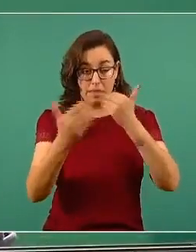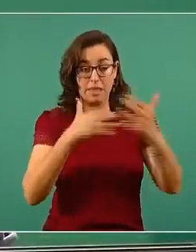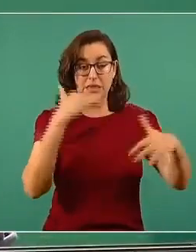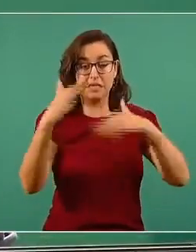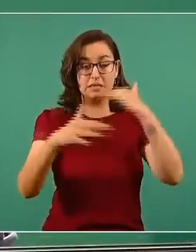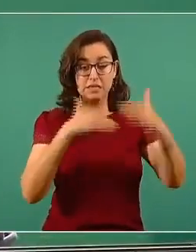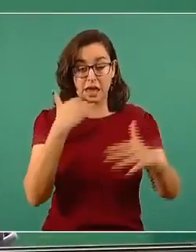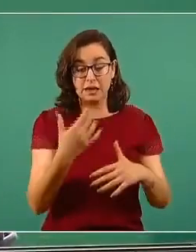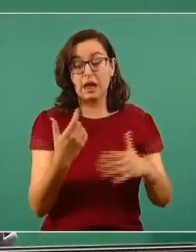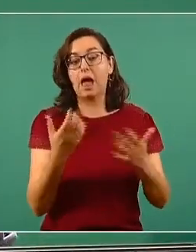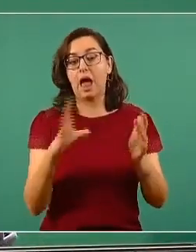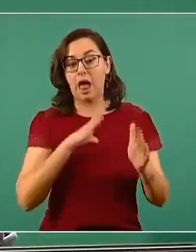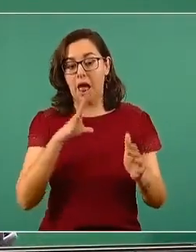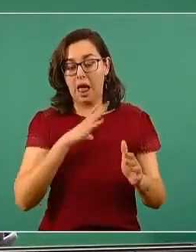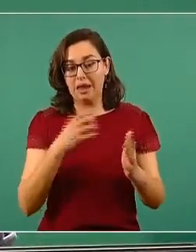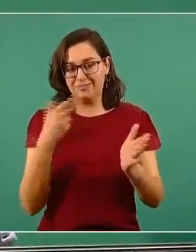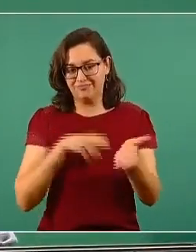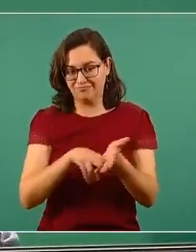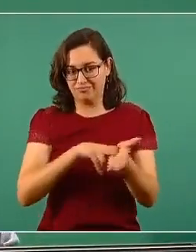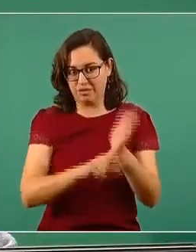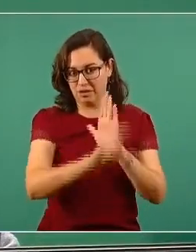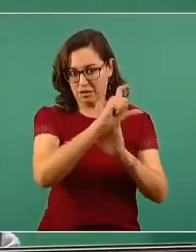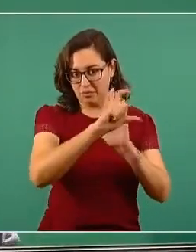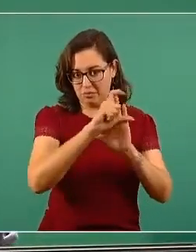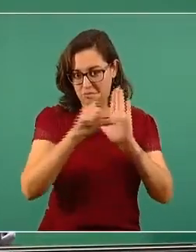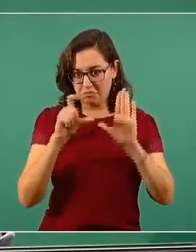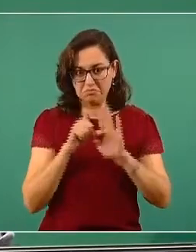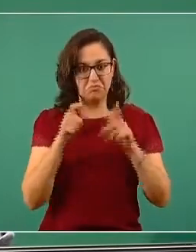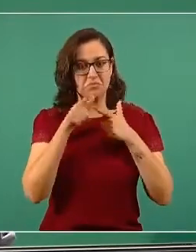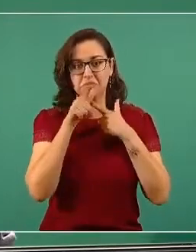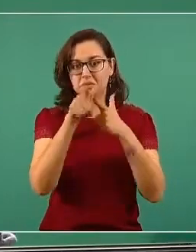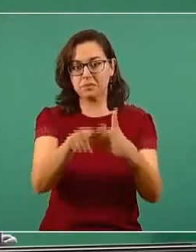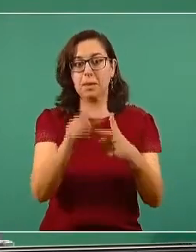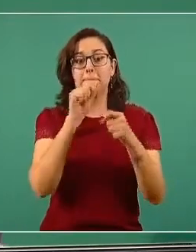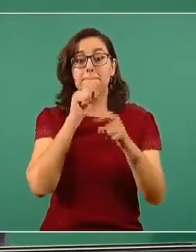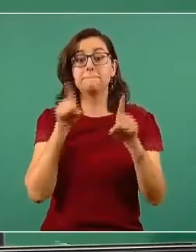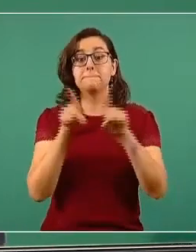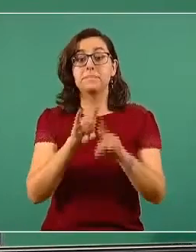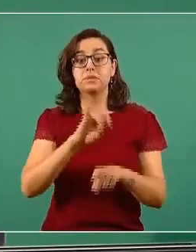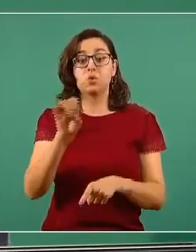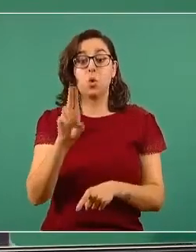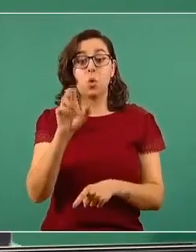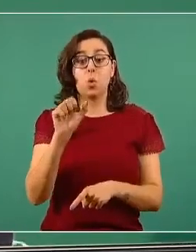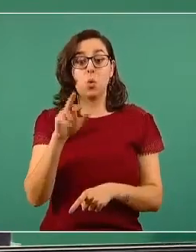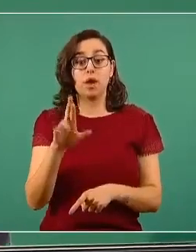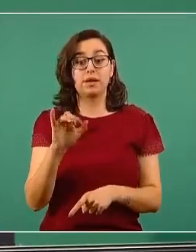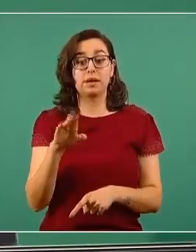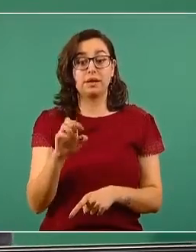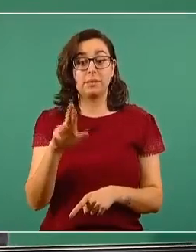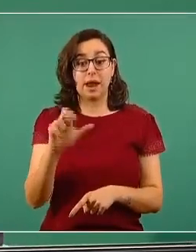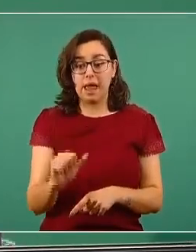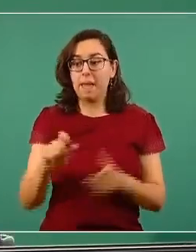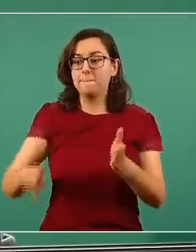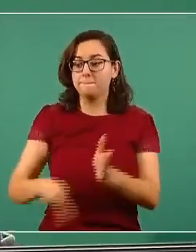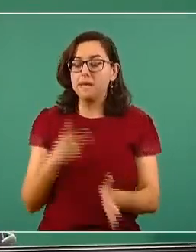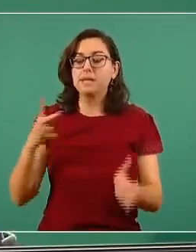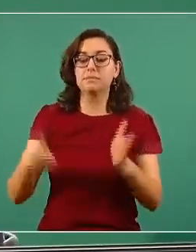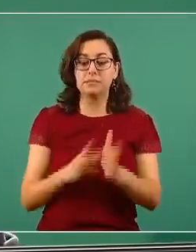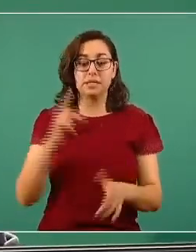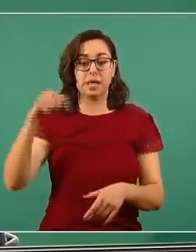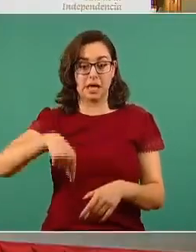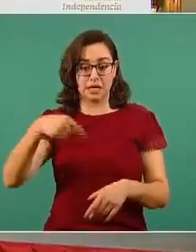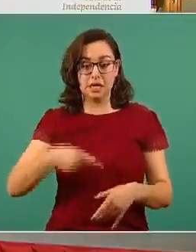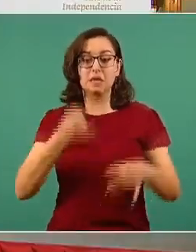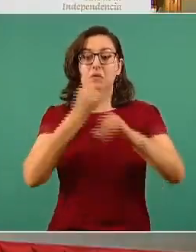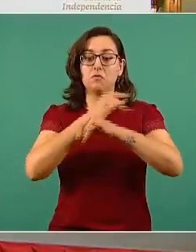GISAMAC y vamos a seguir. El doctor Juan Rivera, director del Instituto de Salud Pública y miembro de GISAMAC, ha venido varias veces aquí